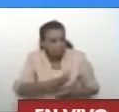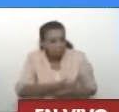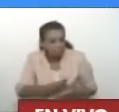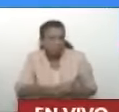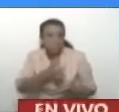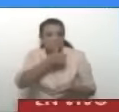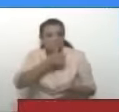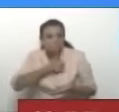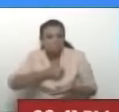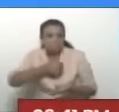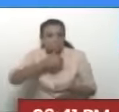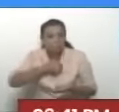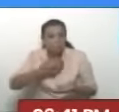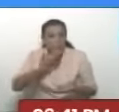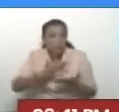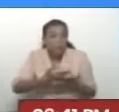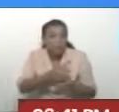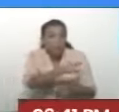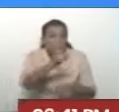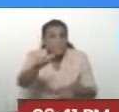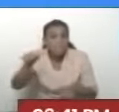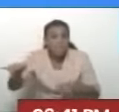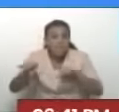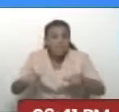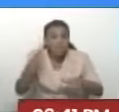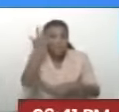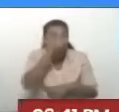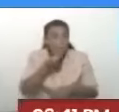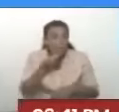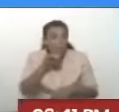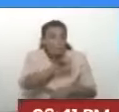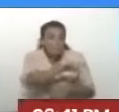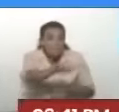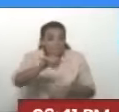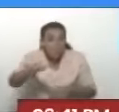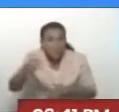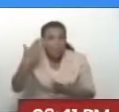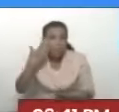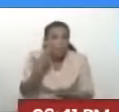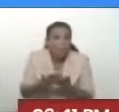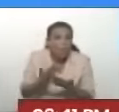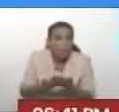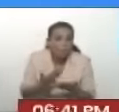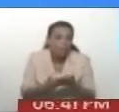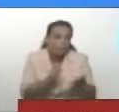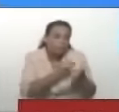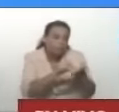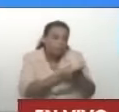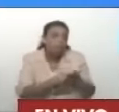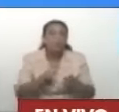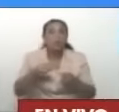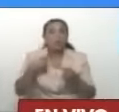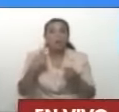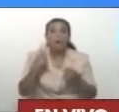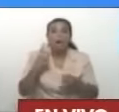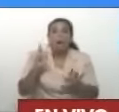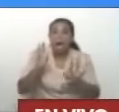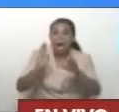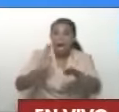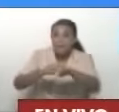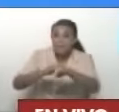y la sabiduría y la propuesta de ustedes, muchachos y muchachas, en todo el territorio nacional. Así que voy a anunciar